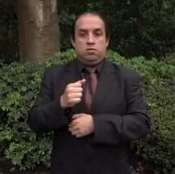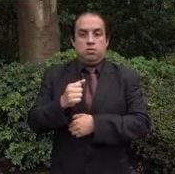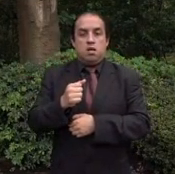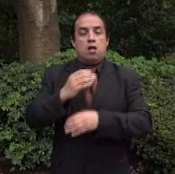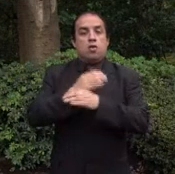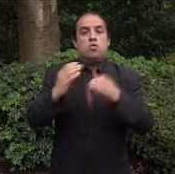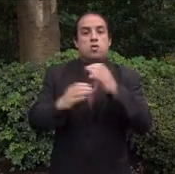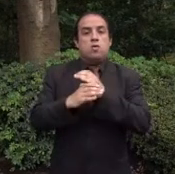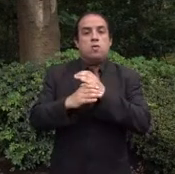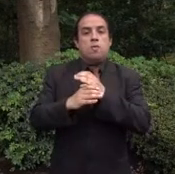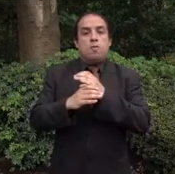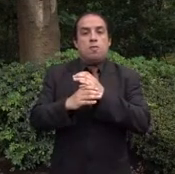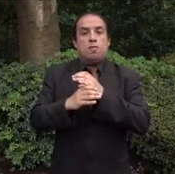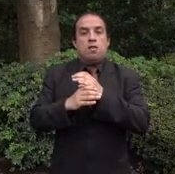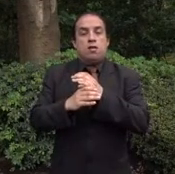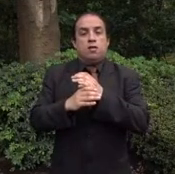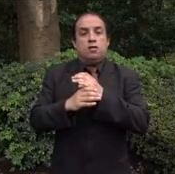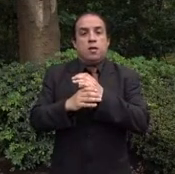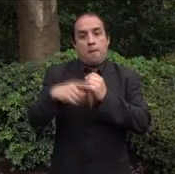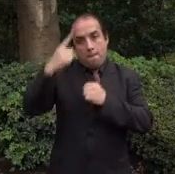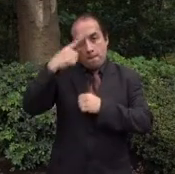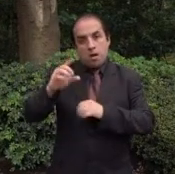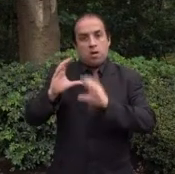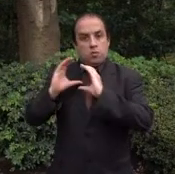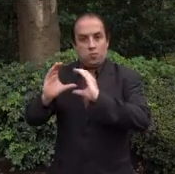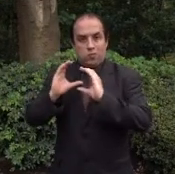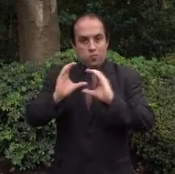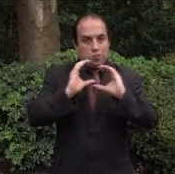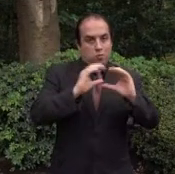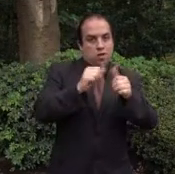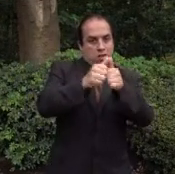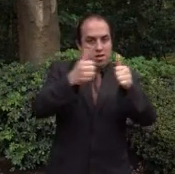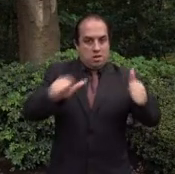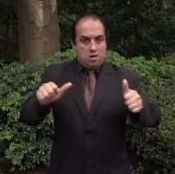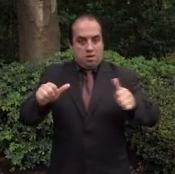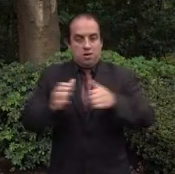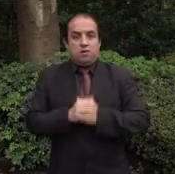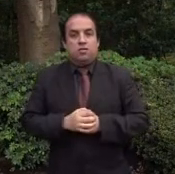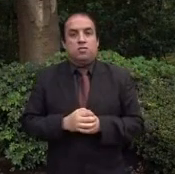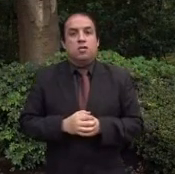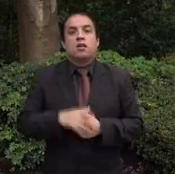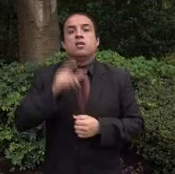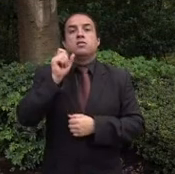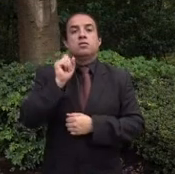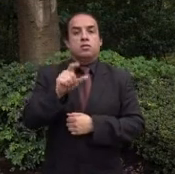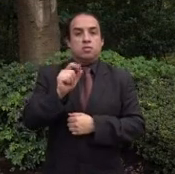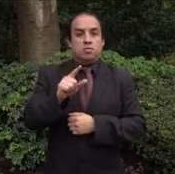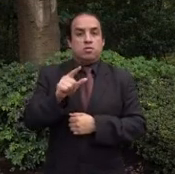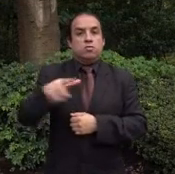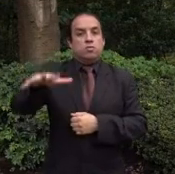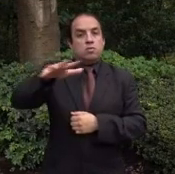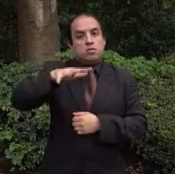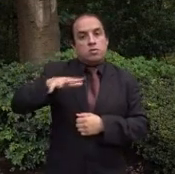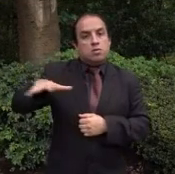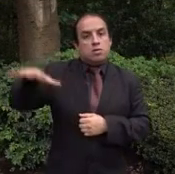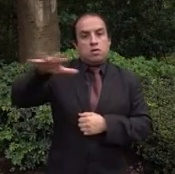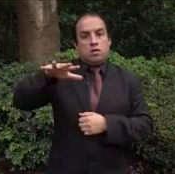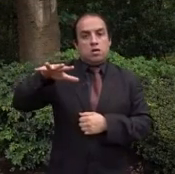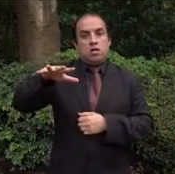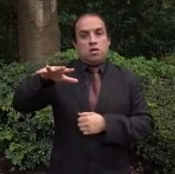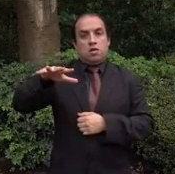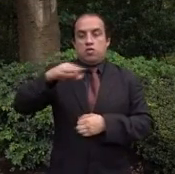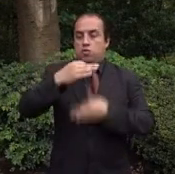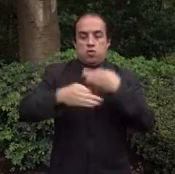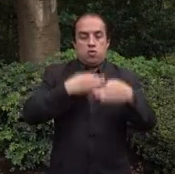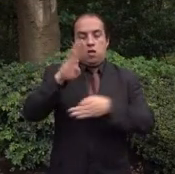elementos de conservación, los elementos de almacenaje y un espacio, no toda la bodega,